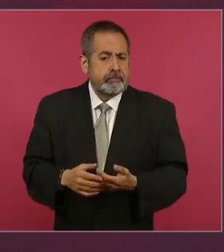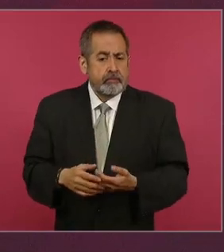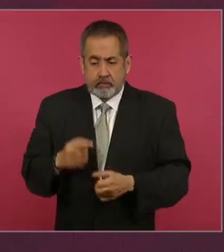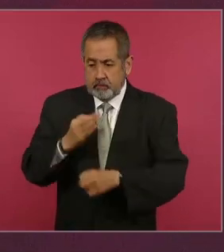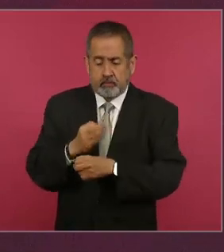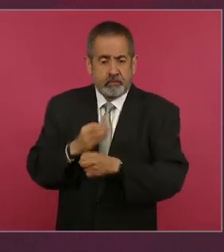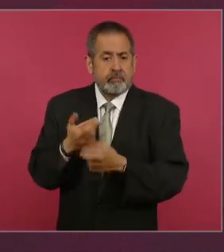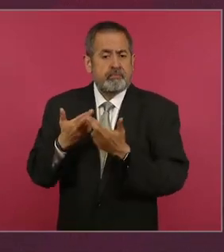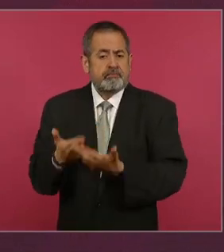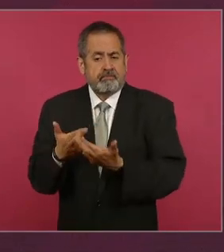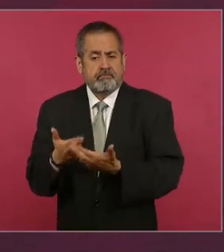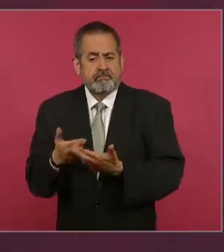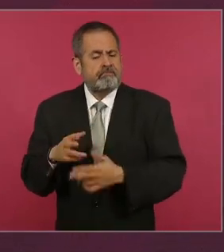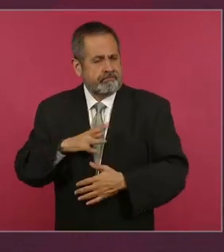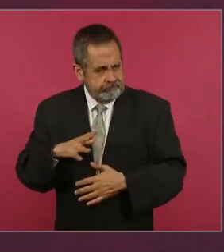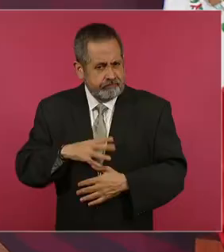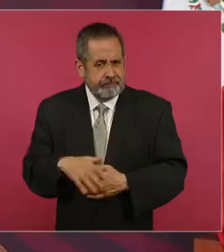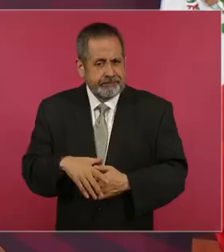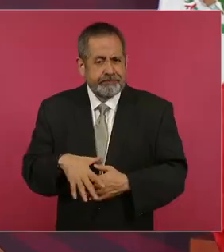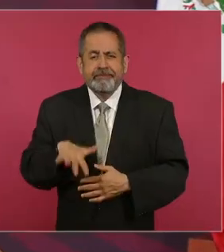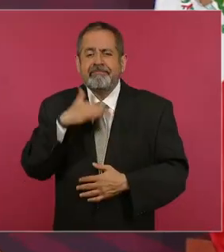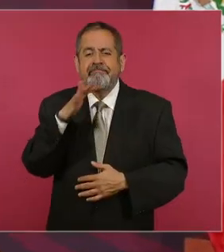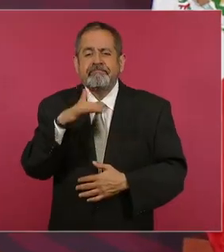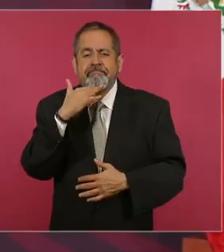ahora no se permite la corrupción.